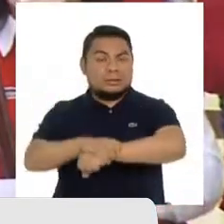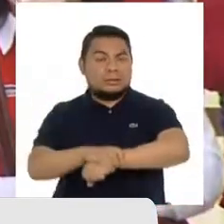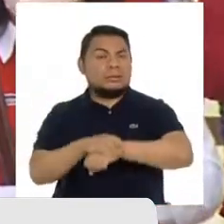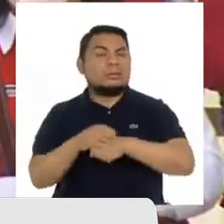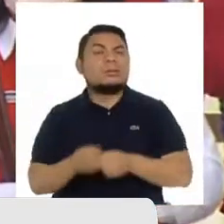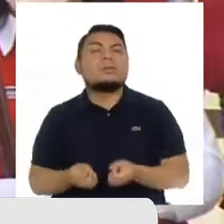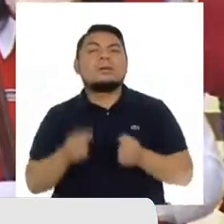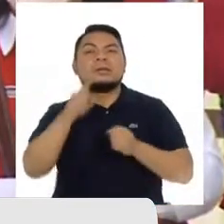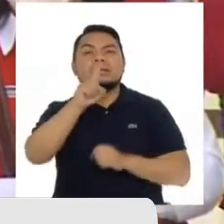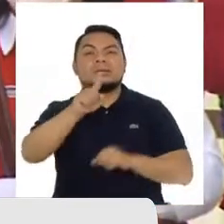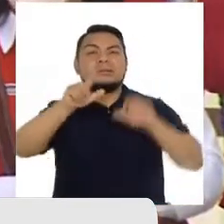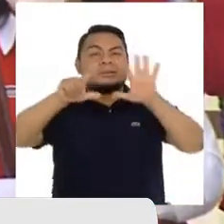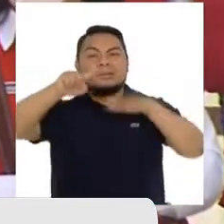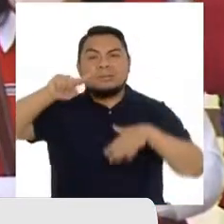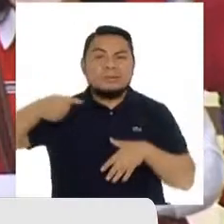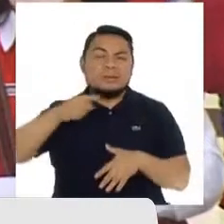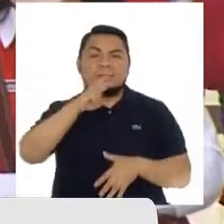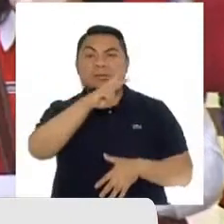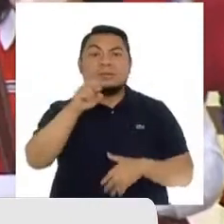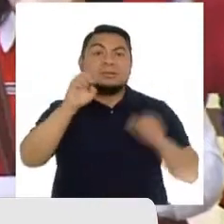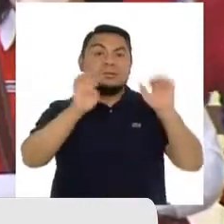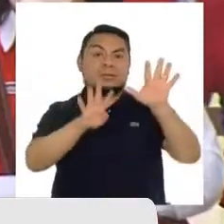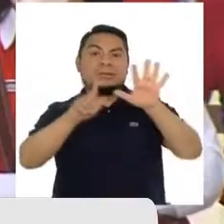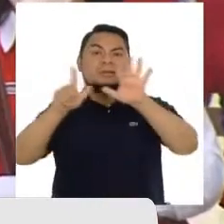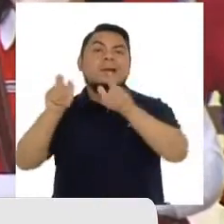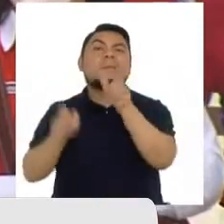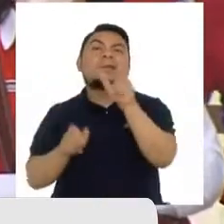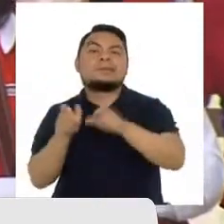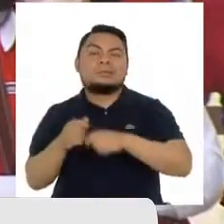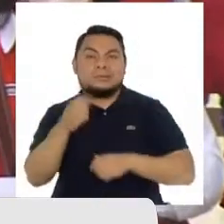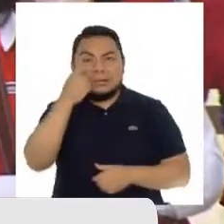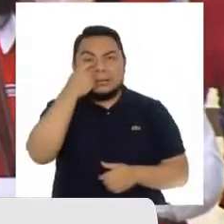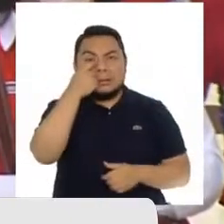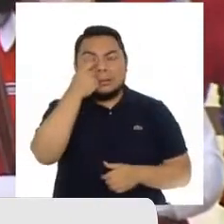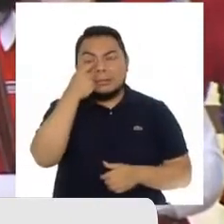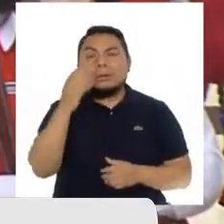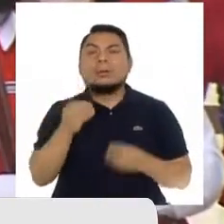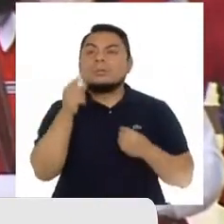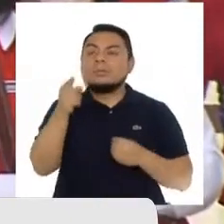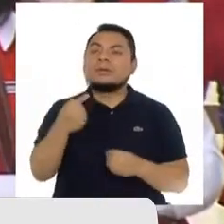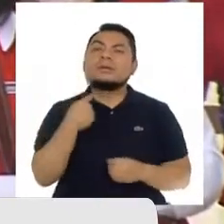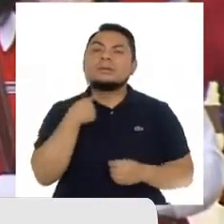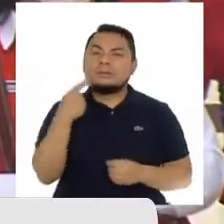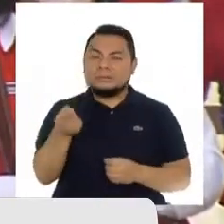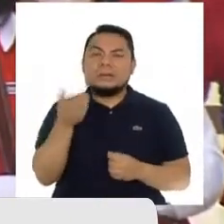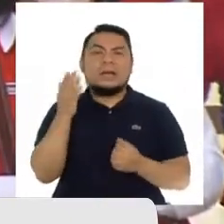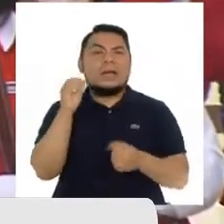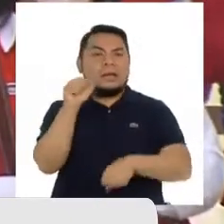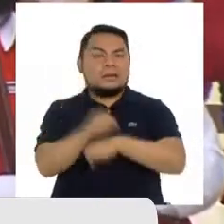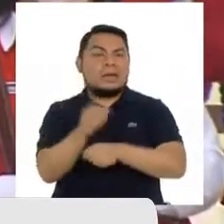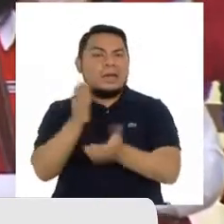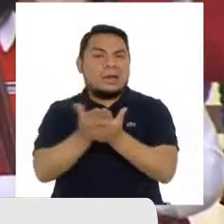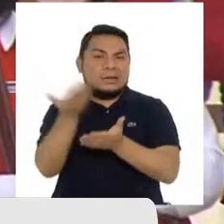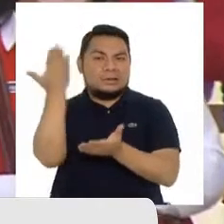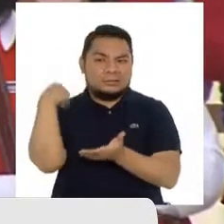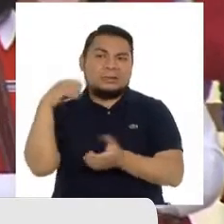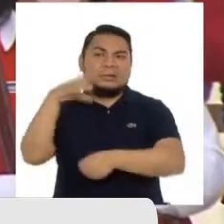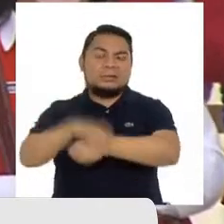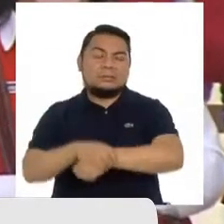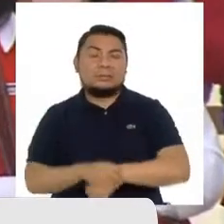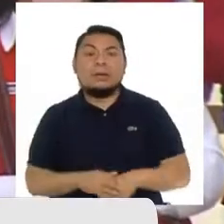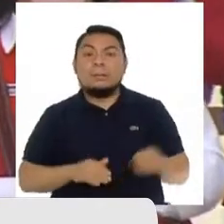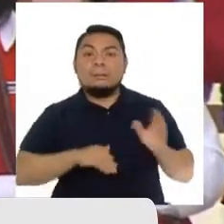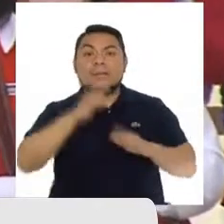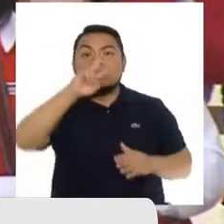17 mil 297 personas por encontrarse requisitoriadas y más de